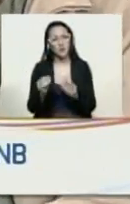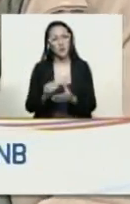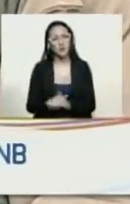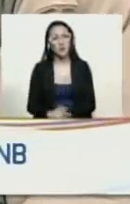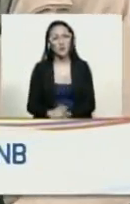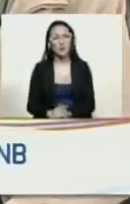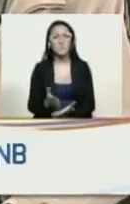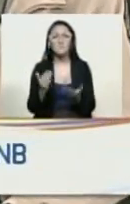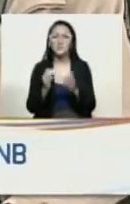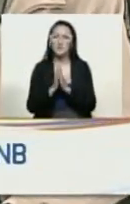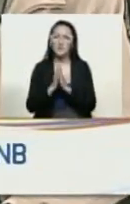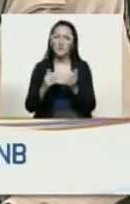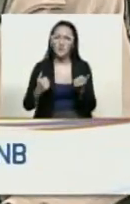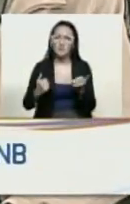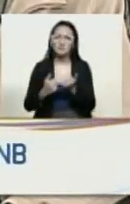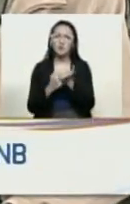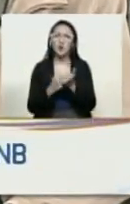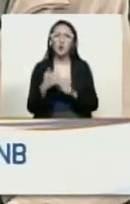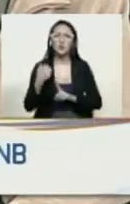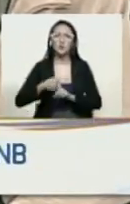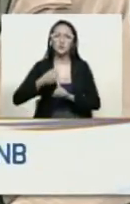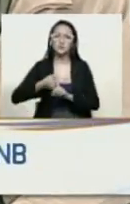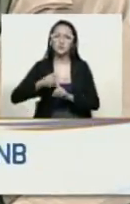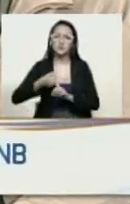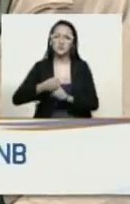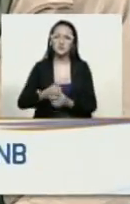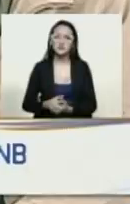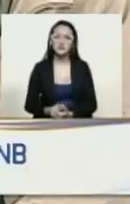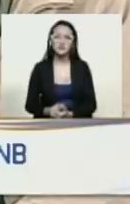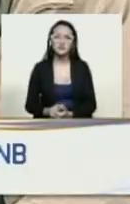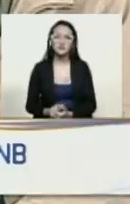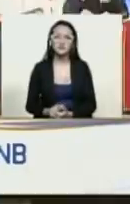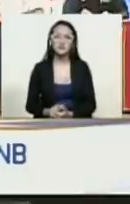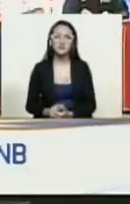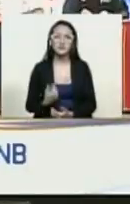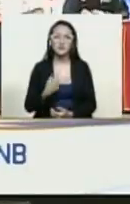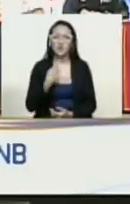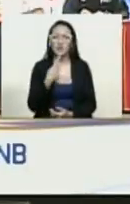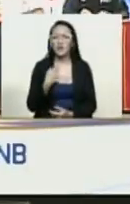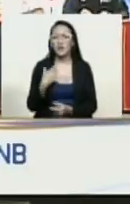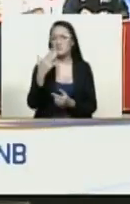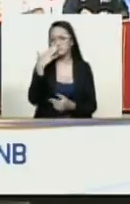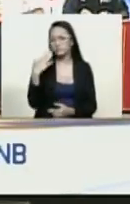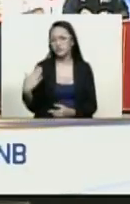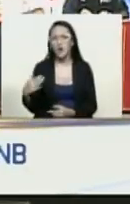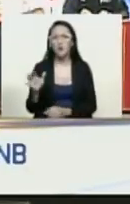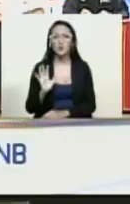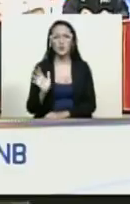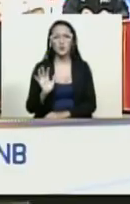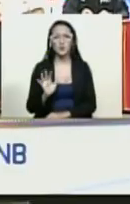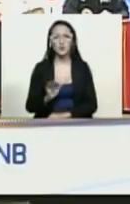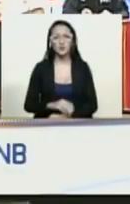les pido que me acompañen en esta lucha. Que no crean que yo digo esto por un discurso más,